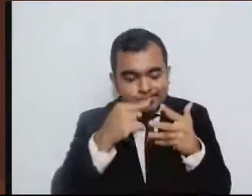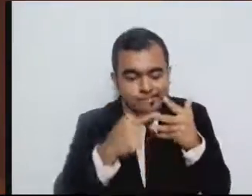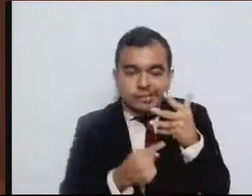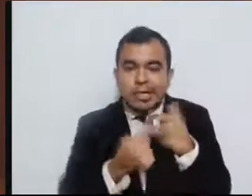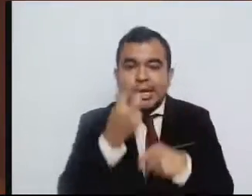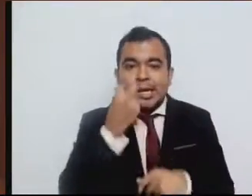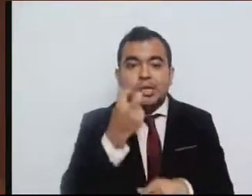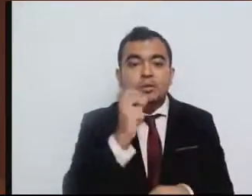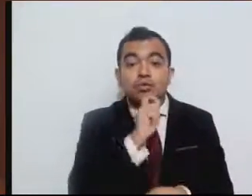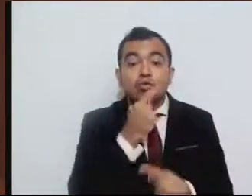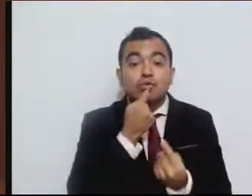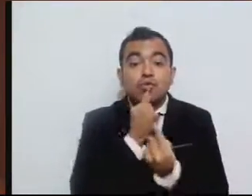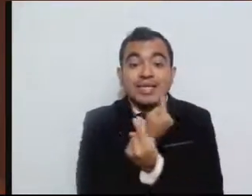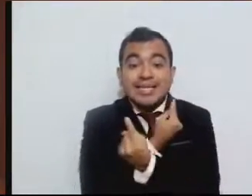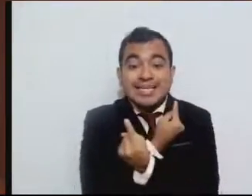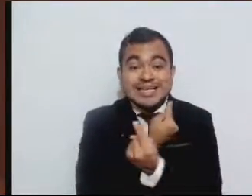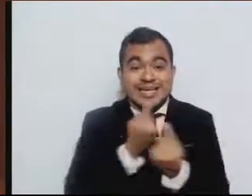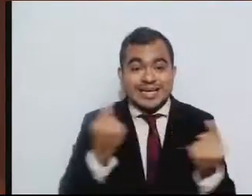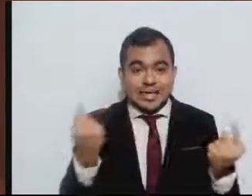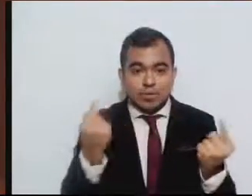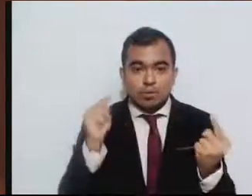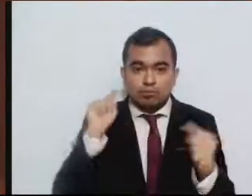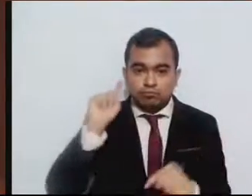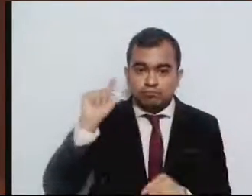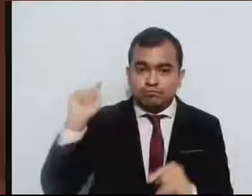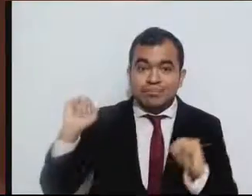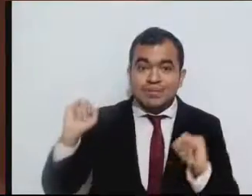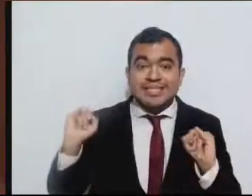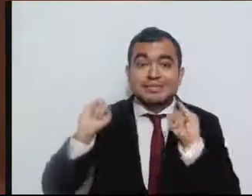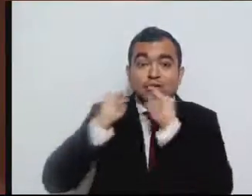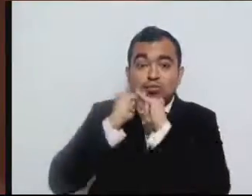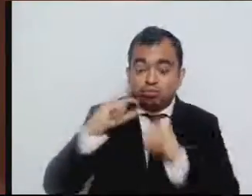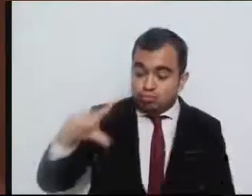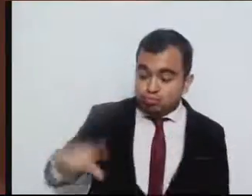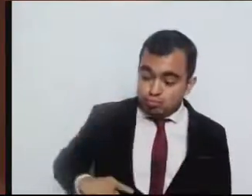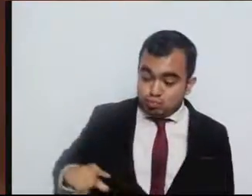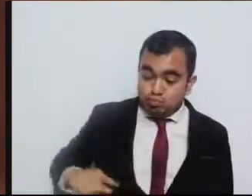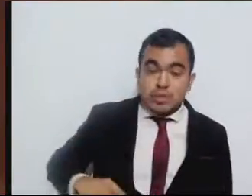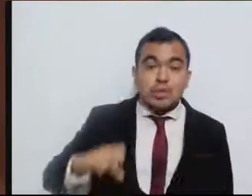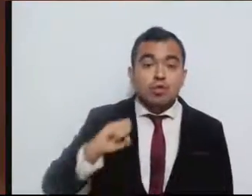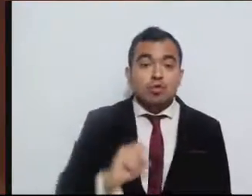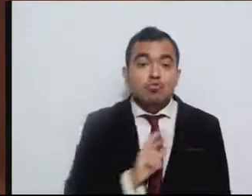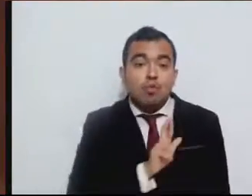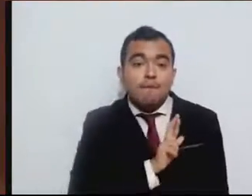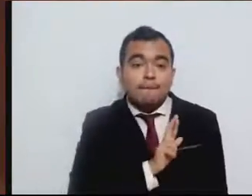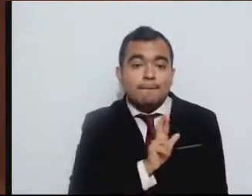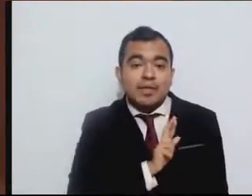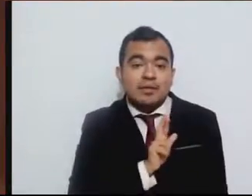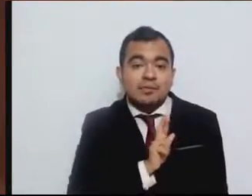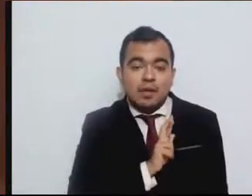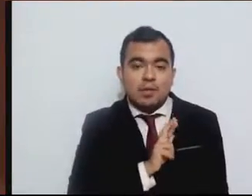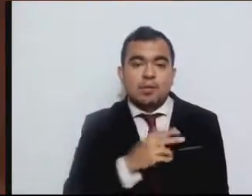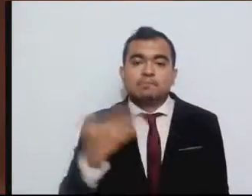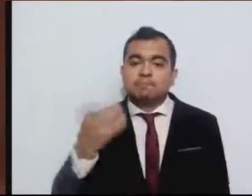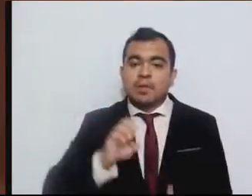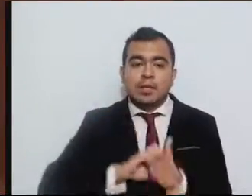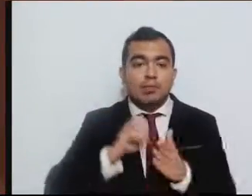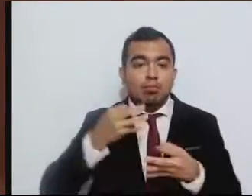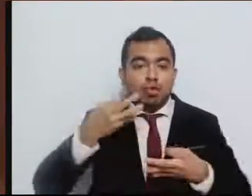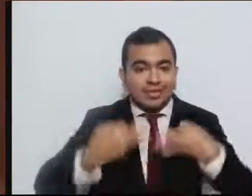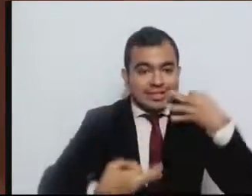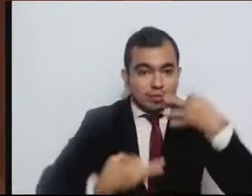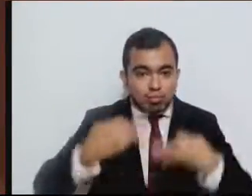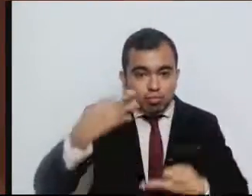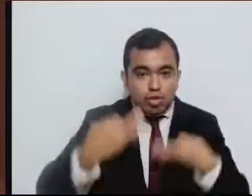los niños que tomen las instituciones públicas o privadas de bienestar social, los tribunales, las